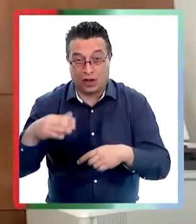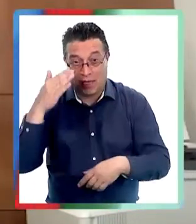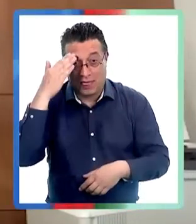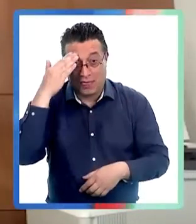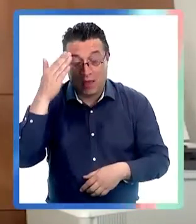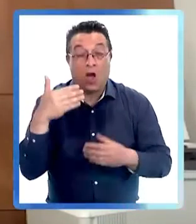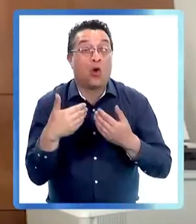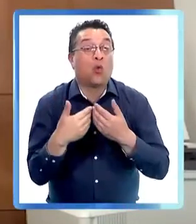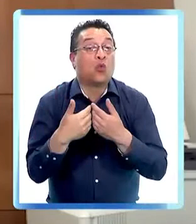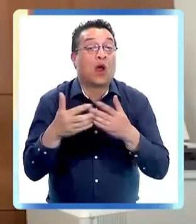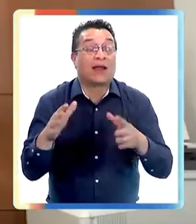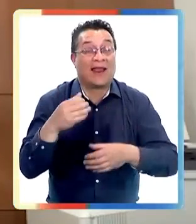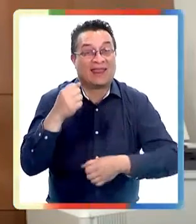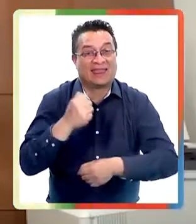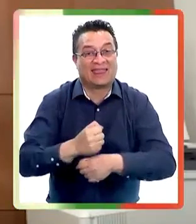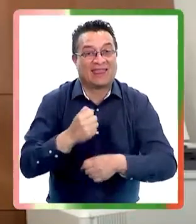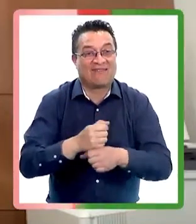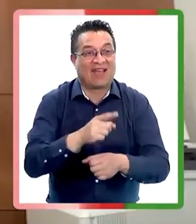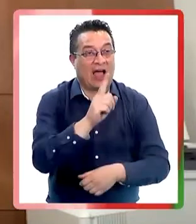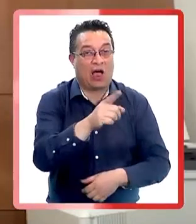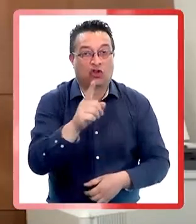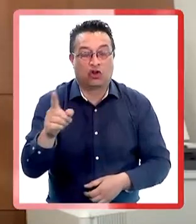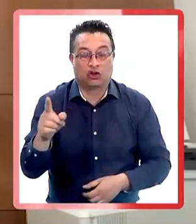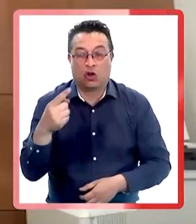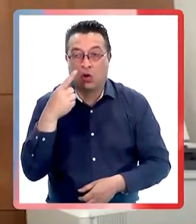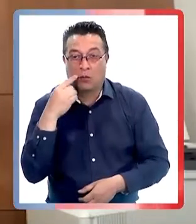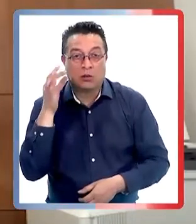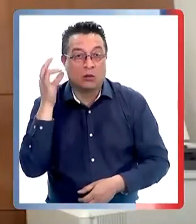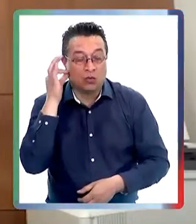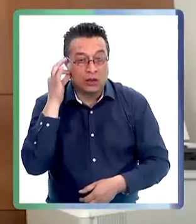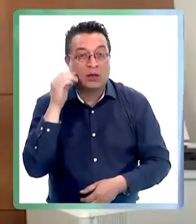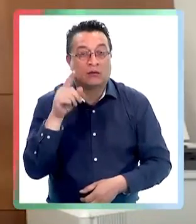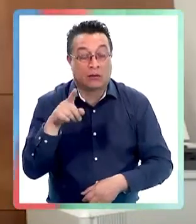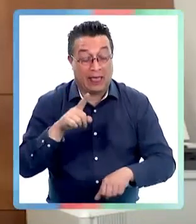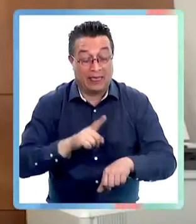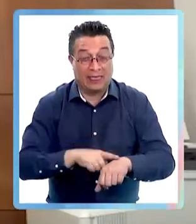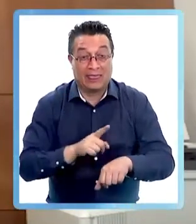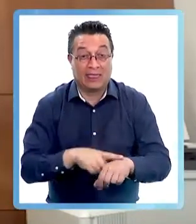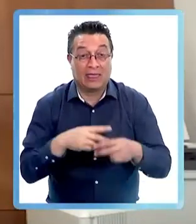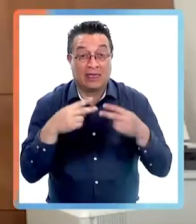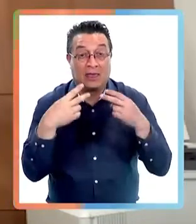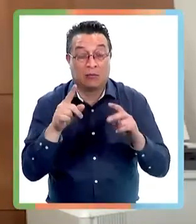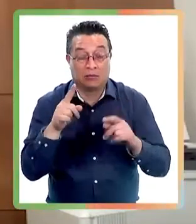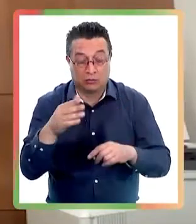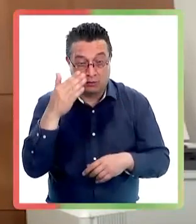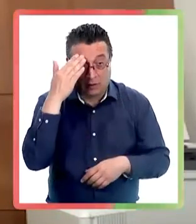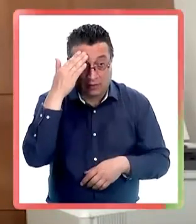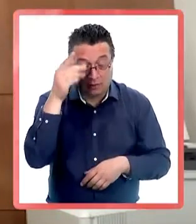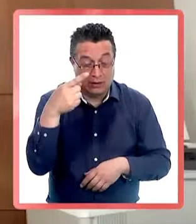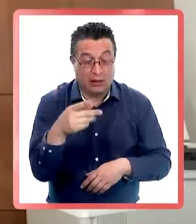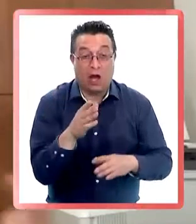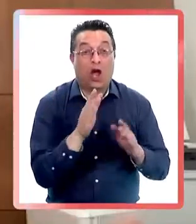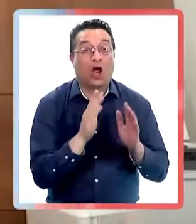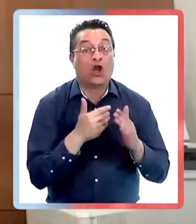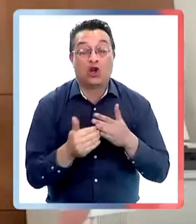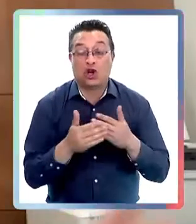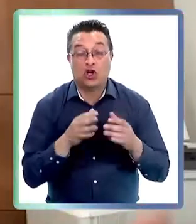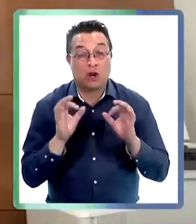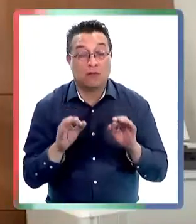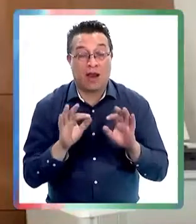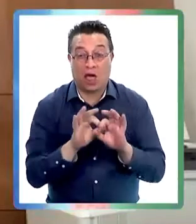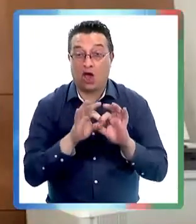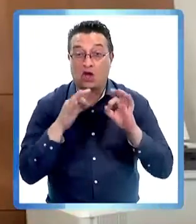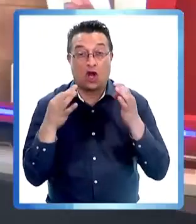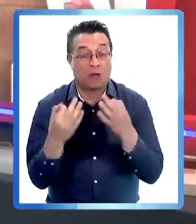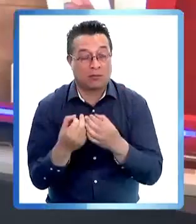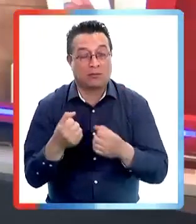que cualquier trabajador o trabajadora que dedique su tiempo, su jornada ordinaria,